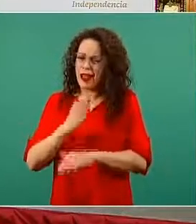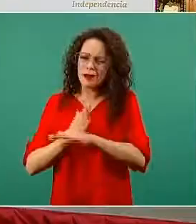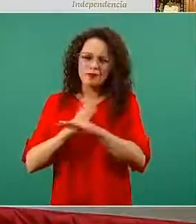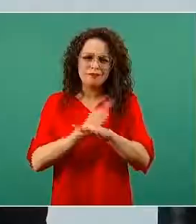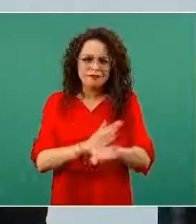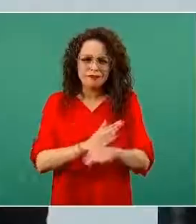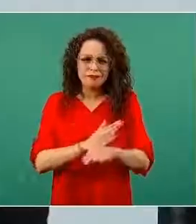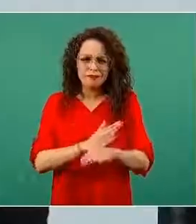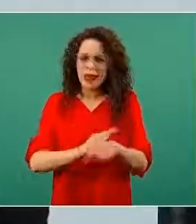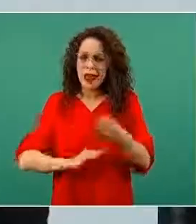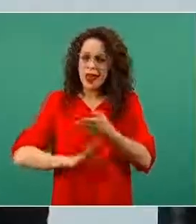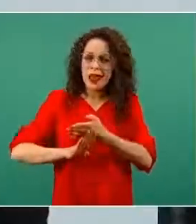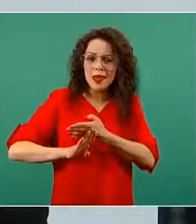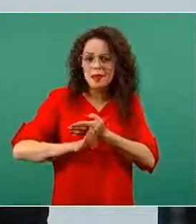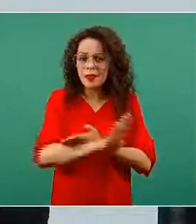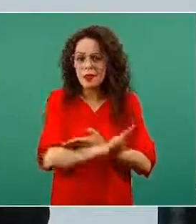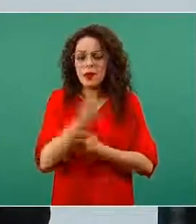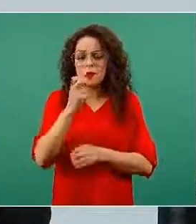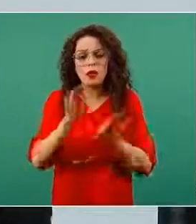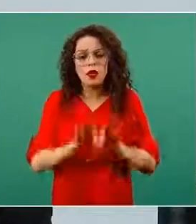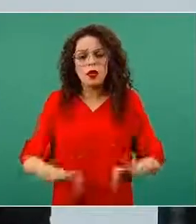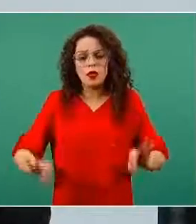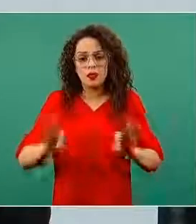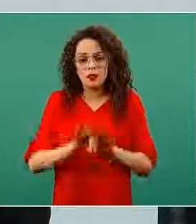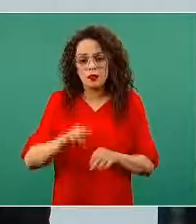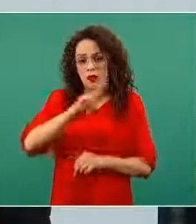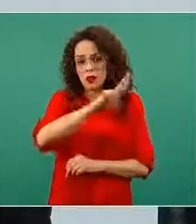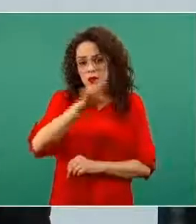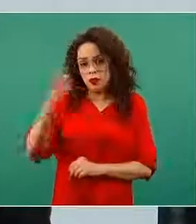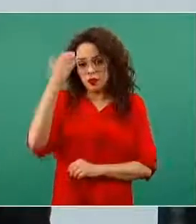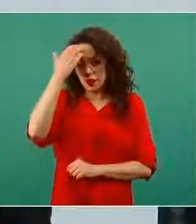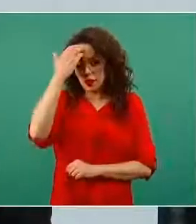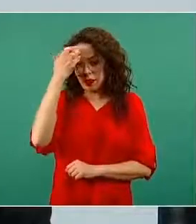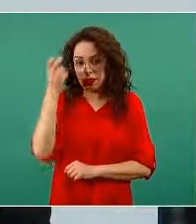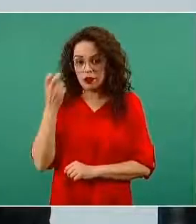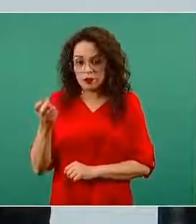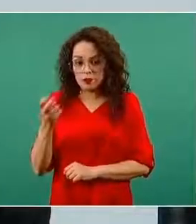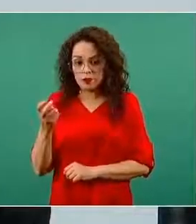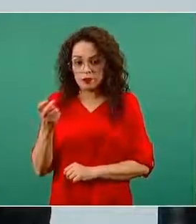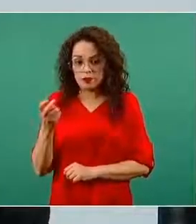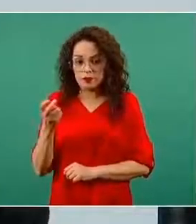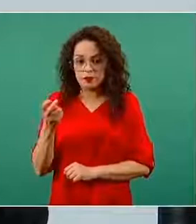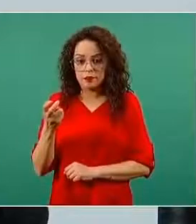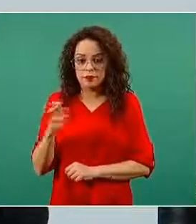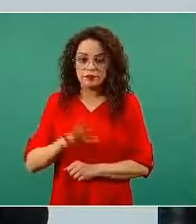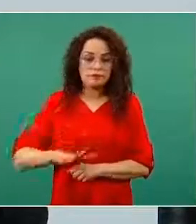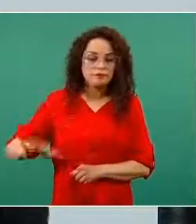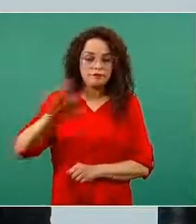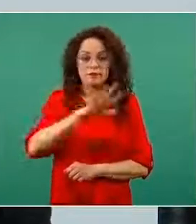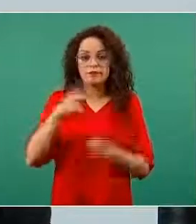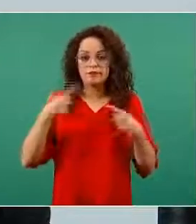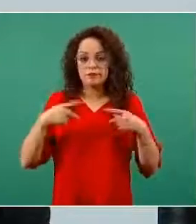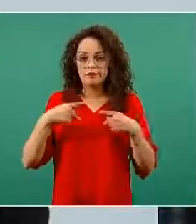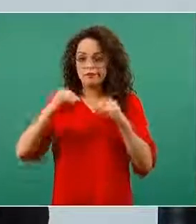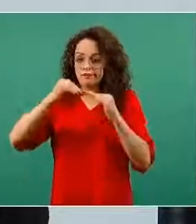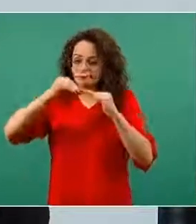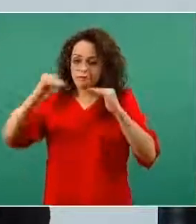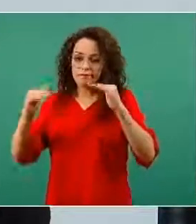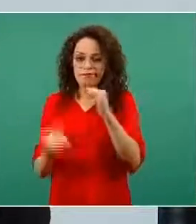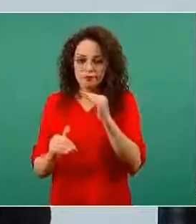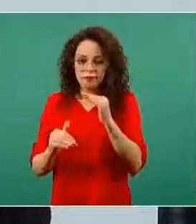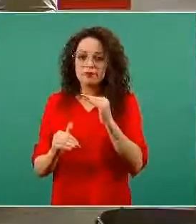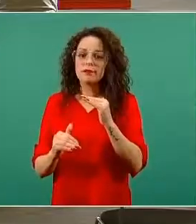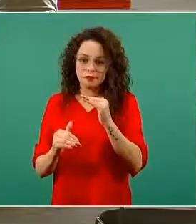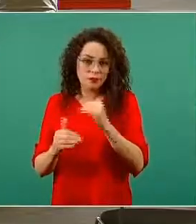importante reconocer esto, reconocer este diferencial que tenemos en la sociedad mexicana y estar pensando